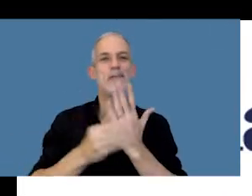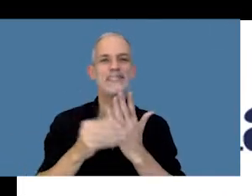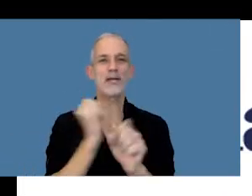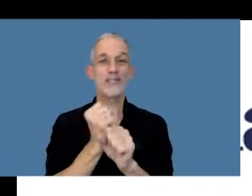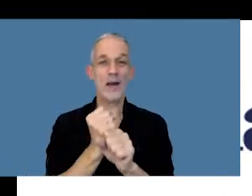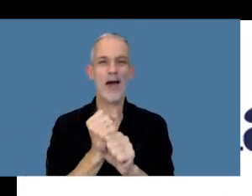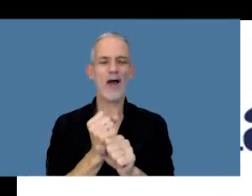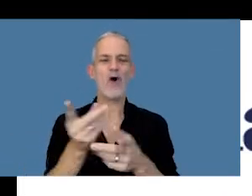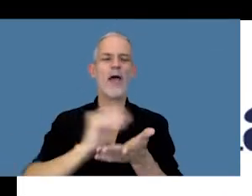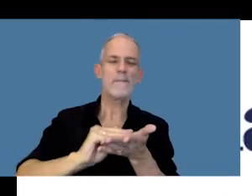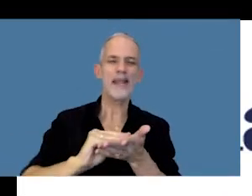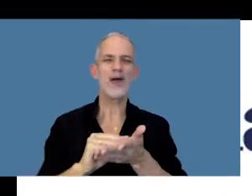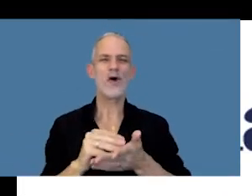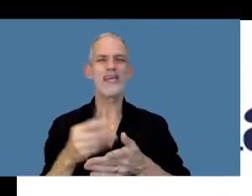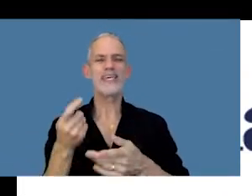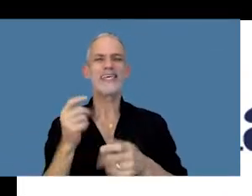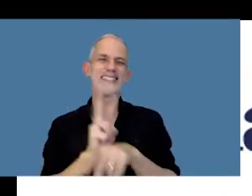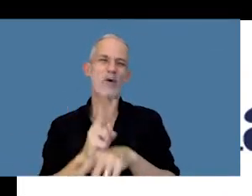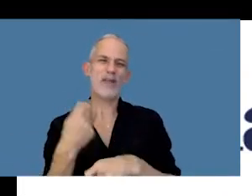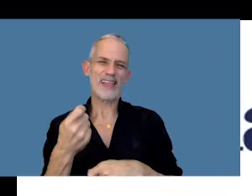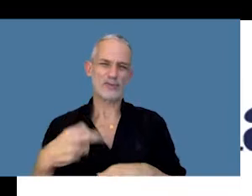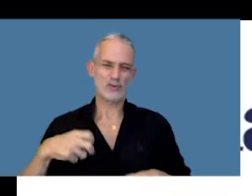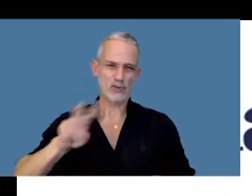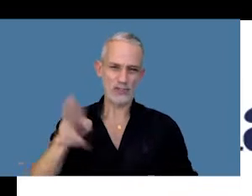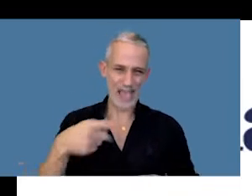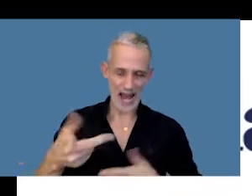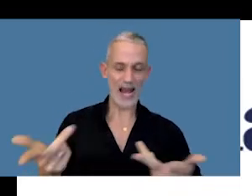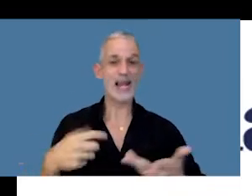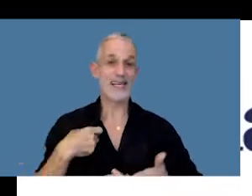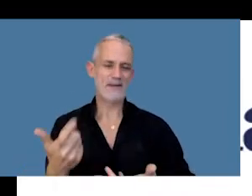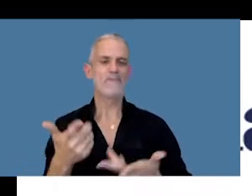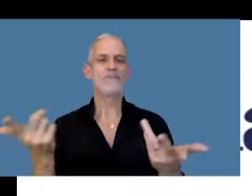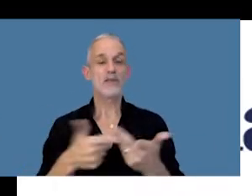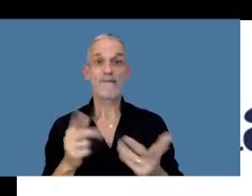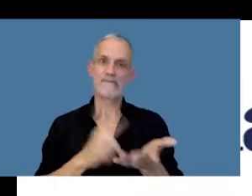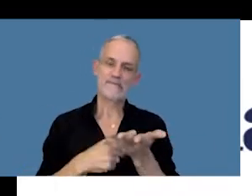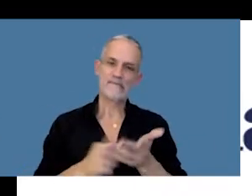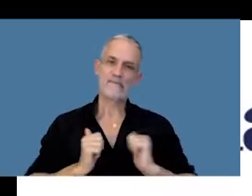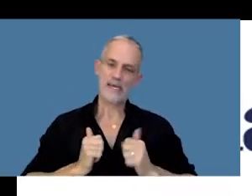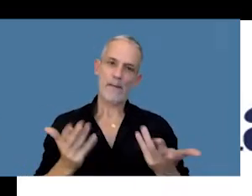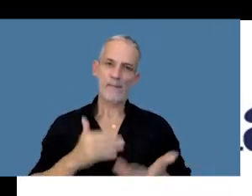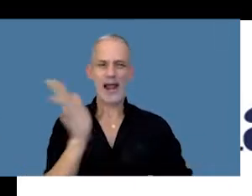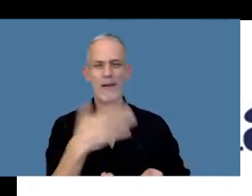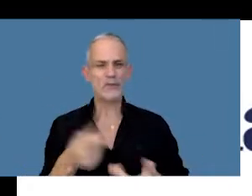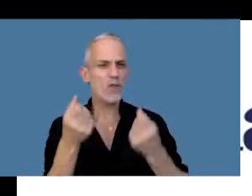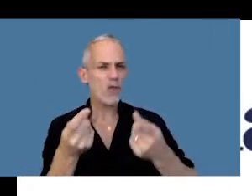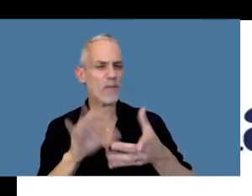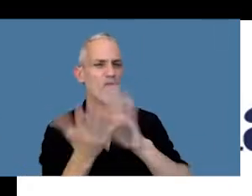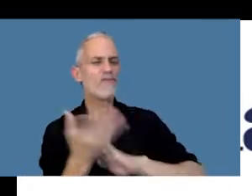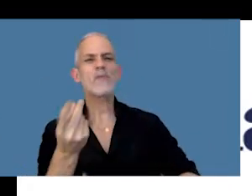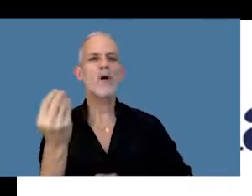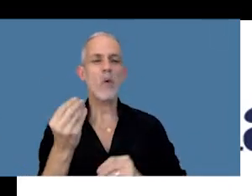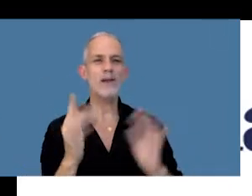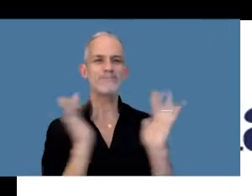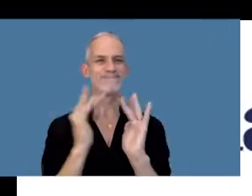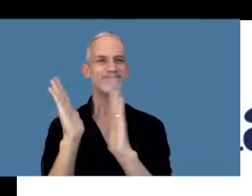Seguridad Social. Esta resolución ha sido muy esperada, es la que habilita la modalidad de